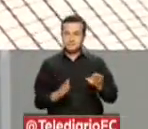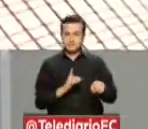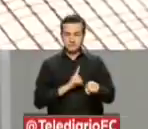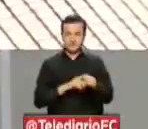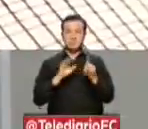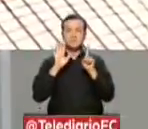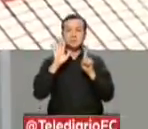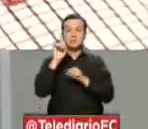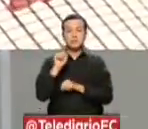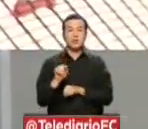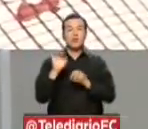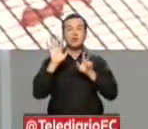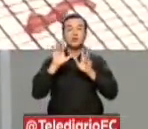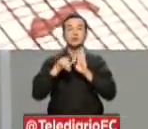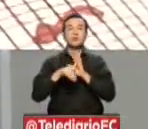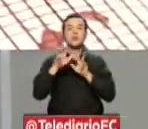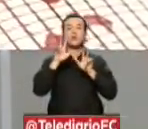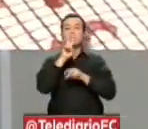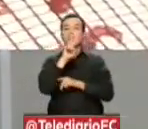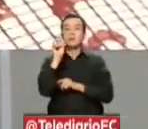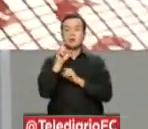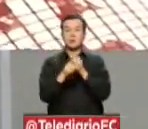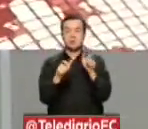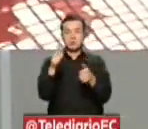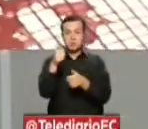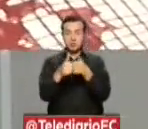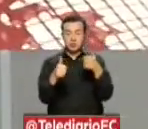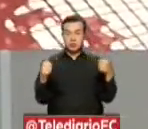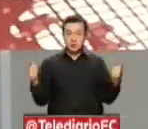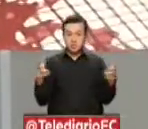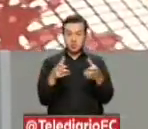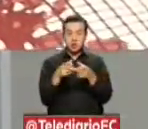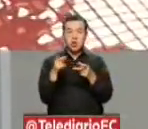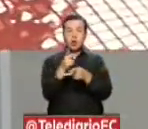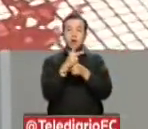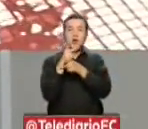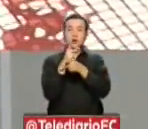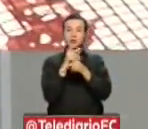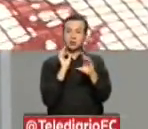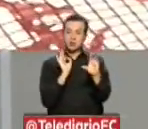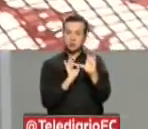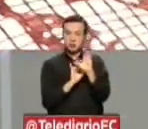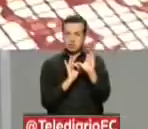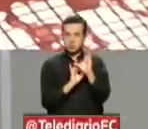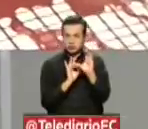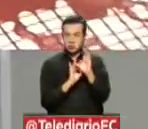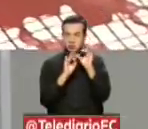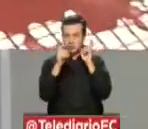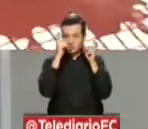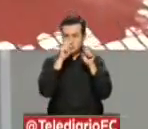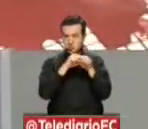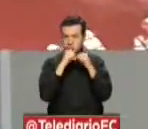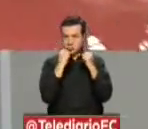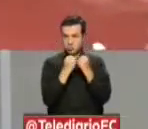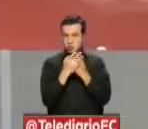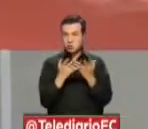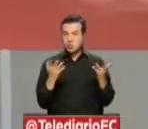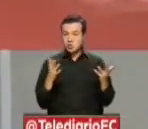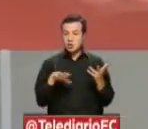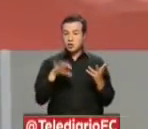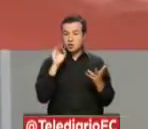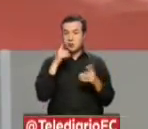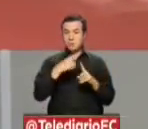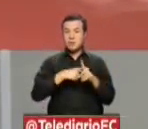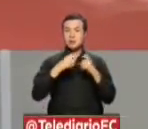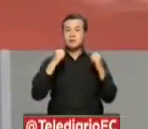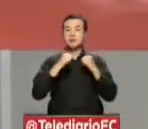6:08 y les contamos que más de 20 personas se postularon al concurso para integrar el Consejo de Participación Ciudadana y Control Social, que será elegido en